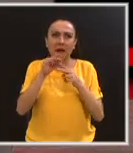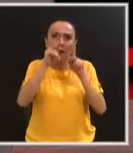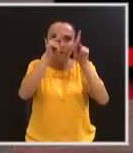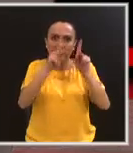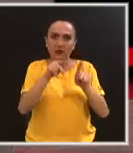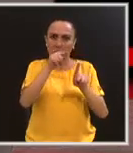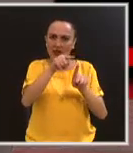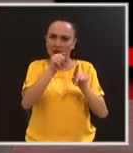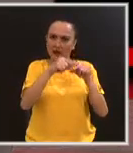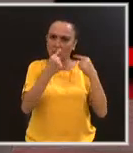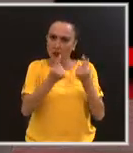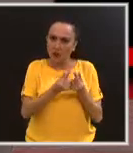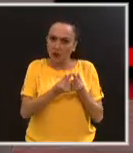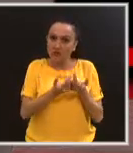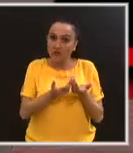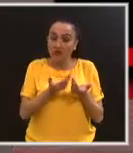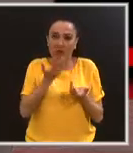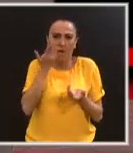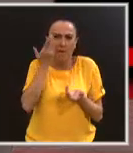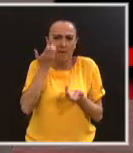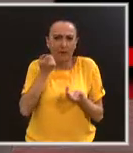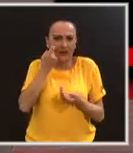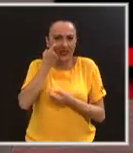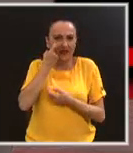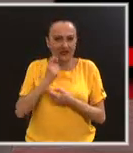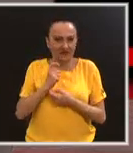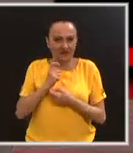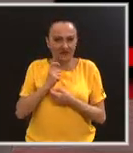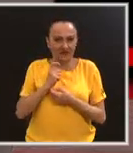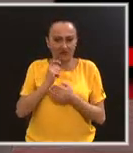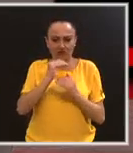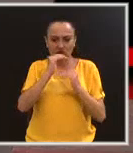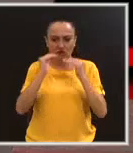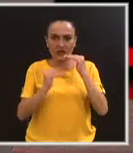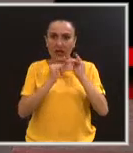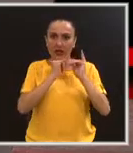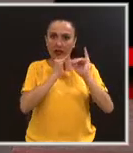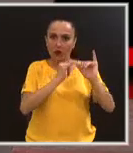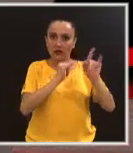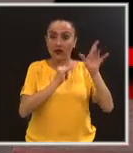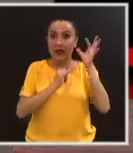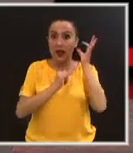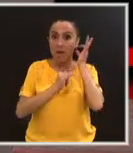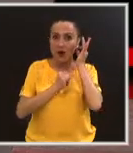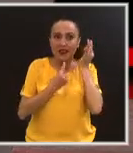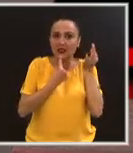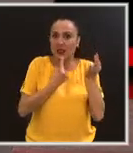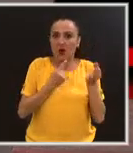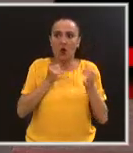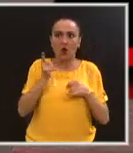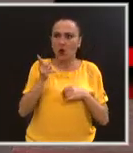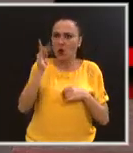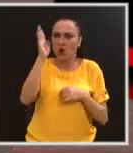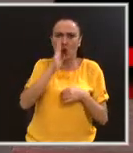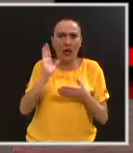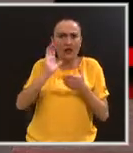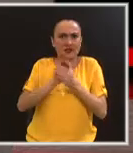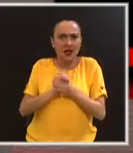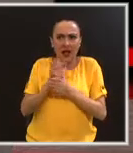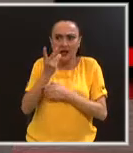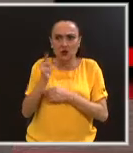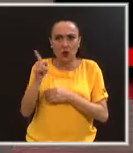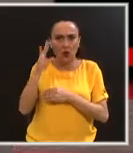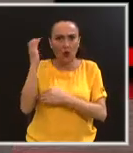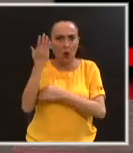de esta banda bueno Por qué la fiscalía desestimó la denuncia de la mujer que dijo que nunca se casó con el